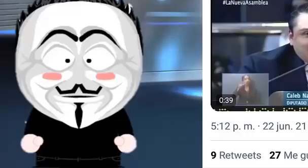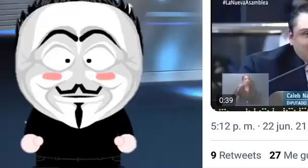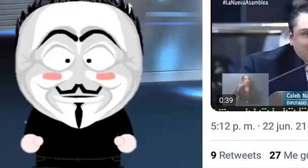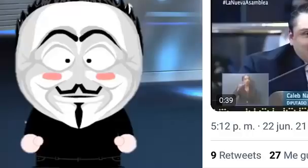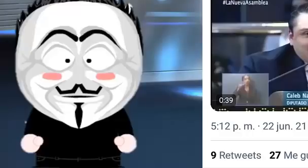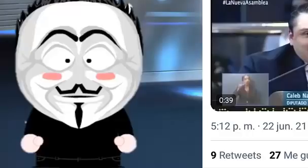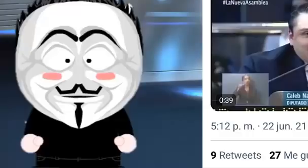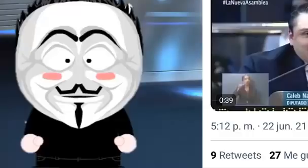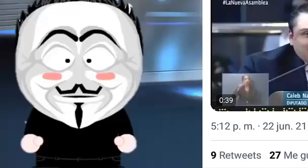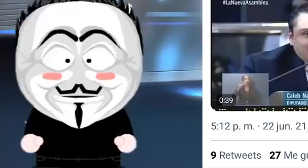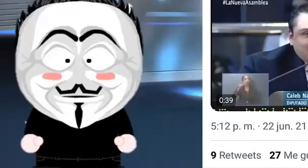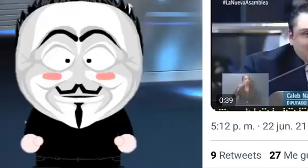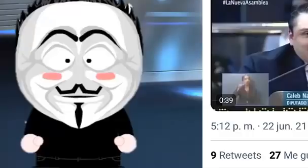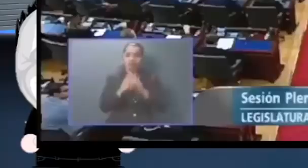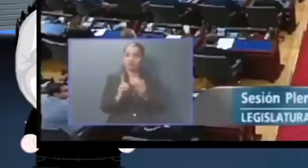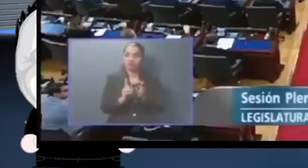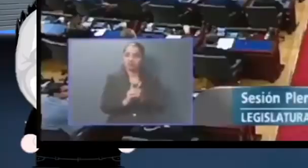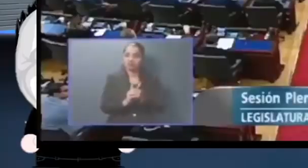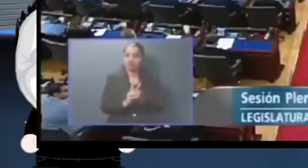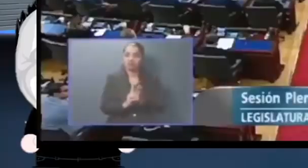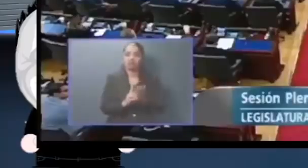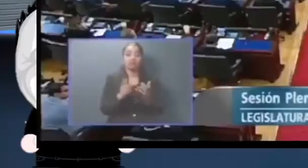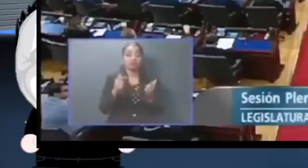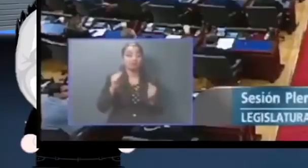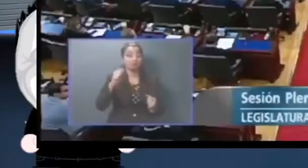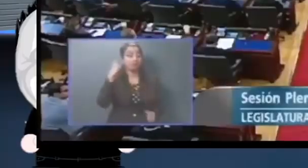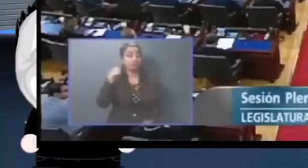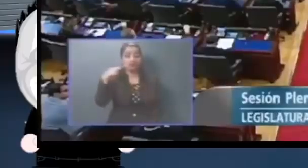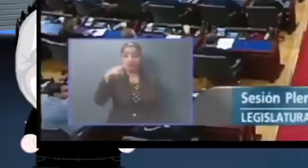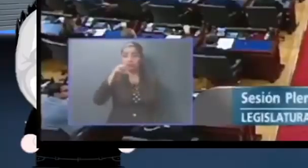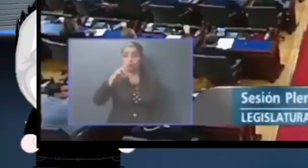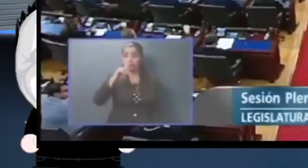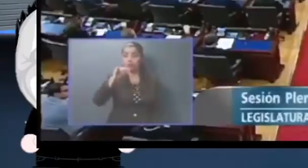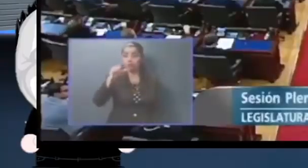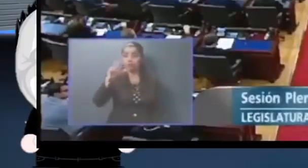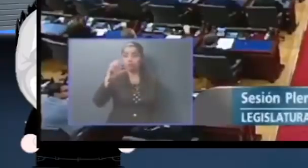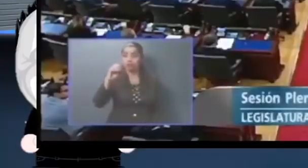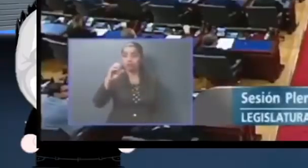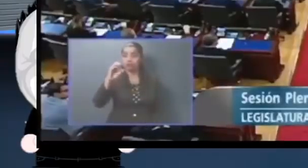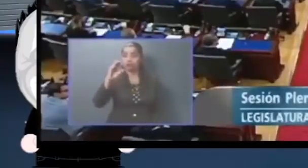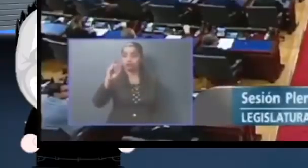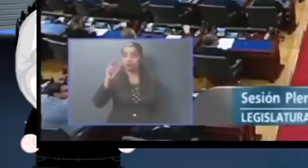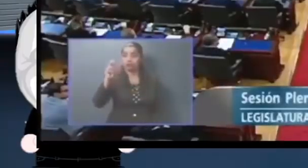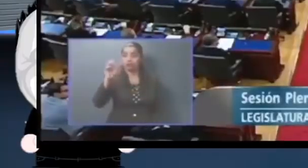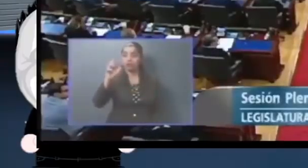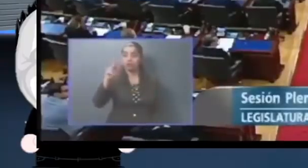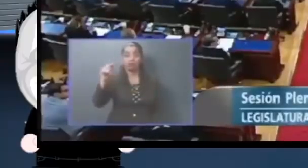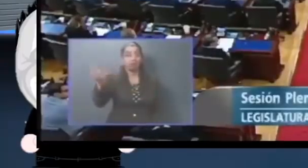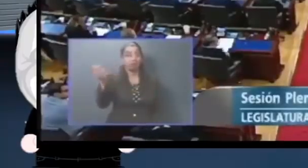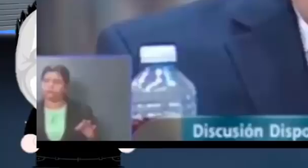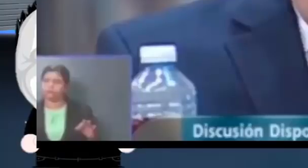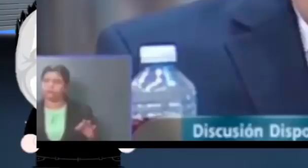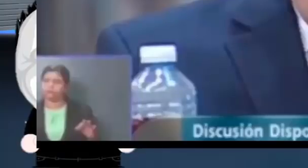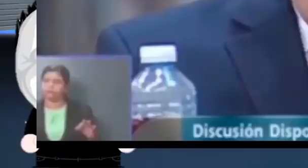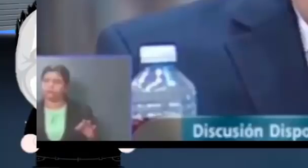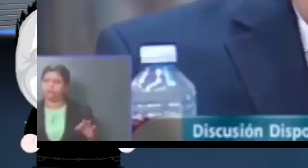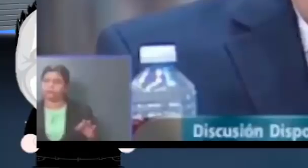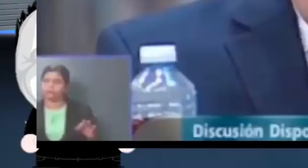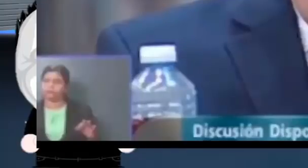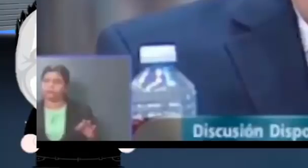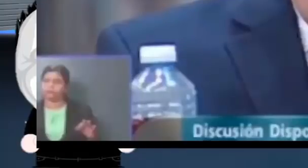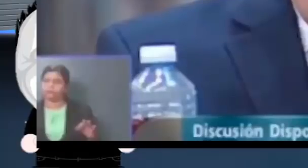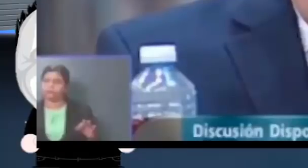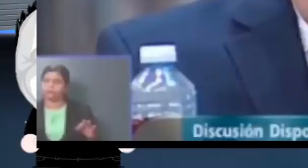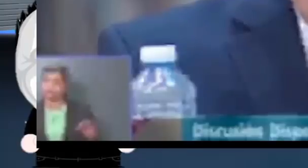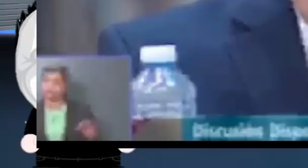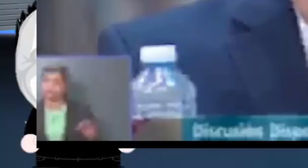llamó mayor a ese cerote. Ya que el doctor Portillo Cuadra mencionó a Maximiliano Hernández Martínez,